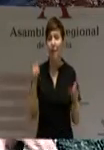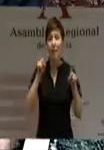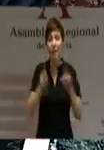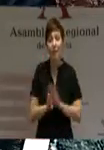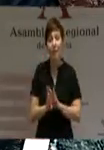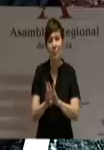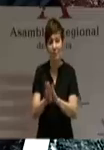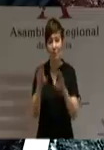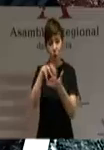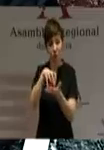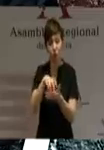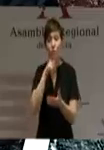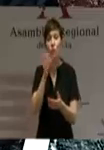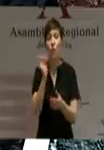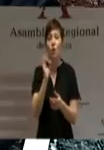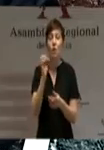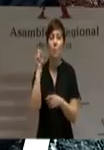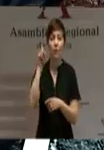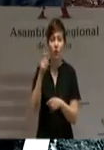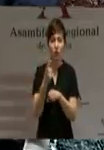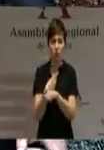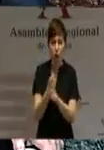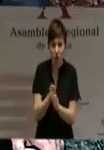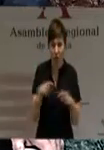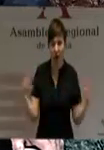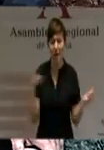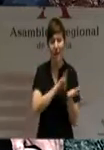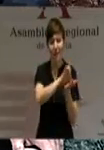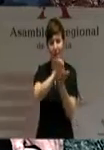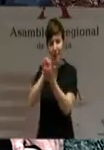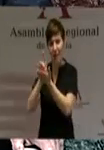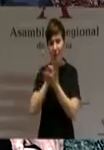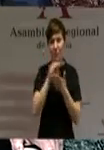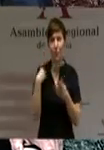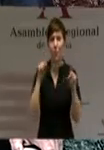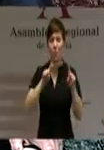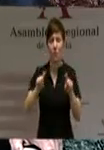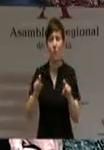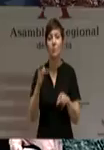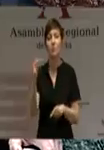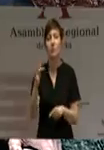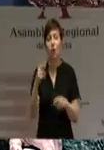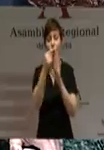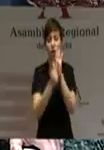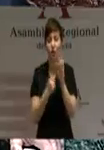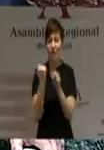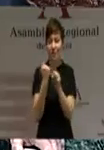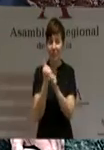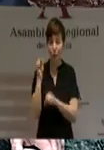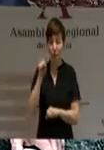carga lectiva del profesorado, despido de miles de profesores interinos, deterioro de las condiciones de trabajo del